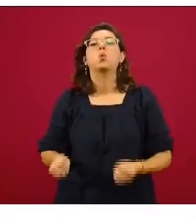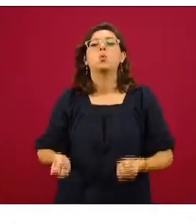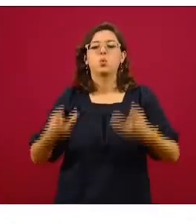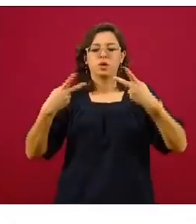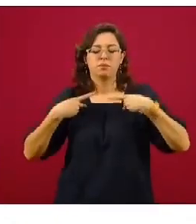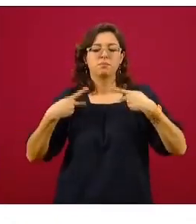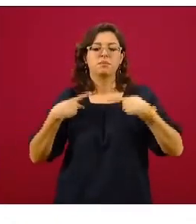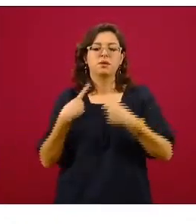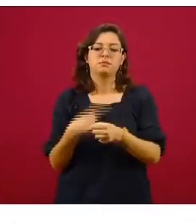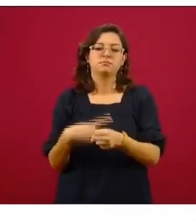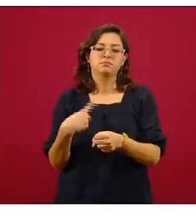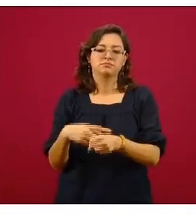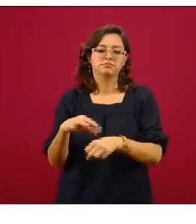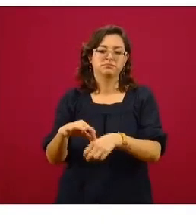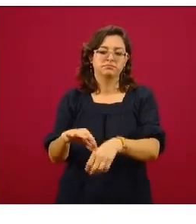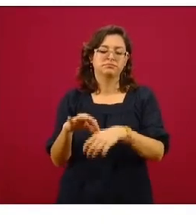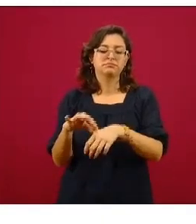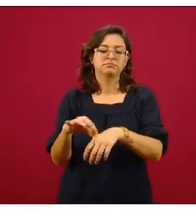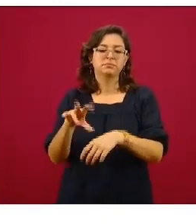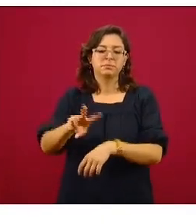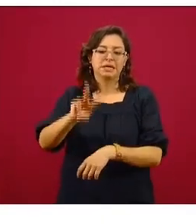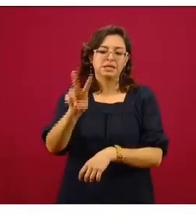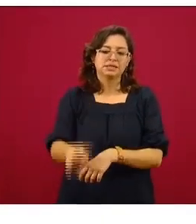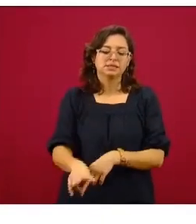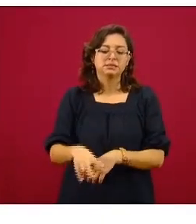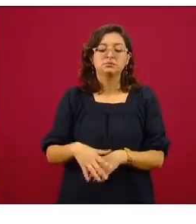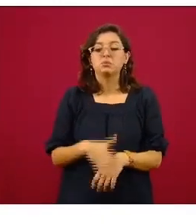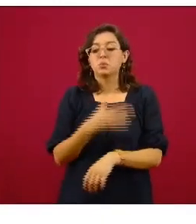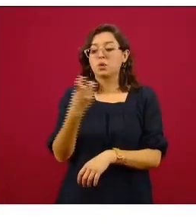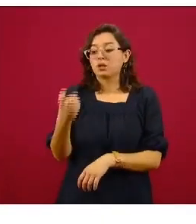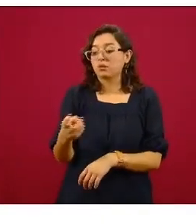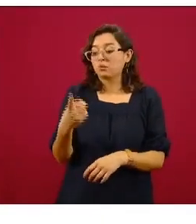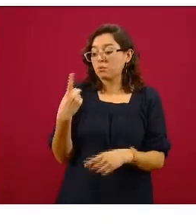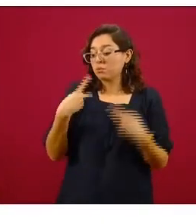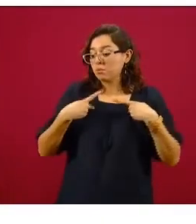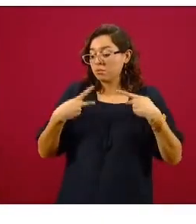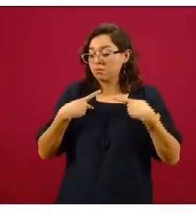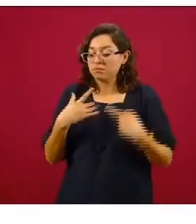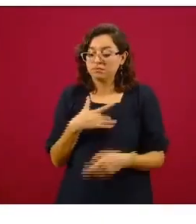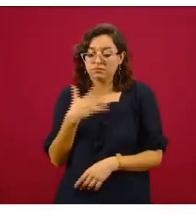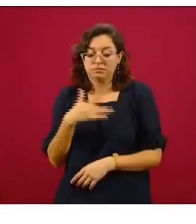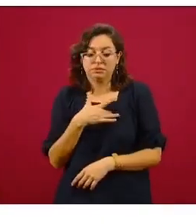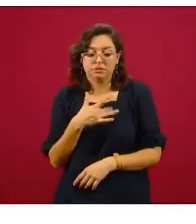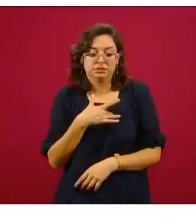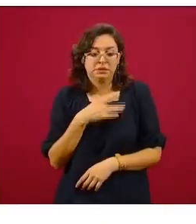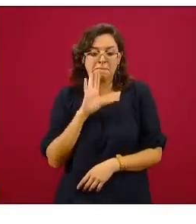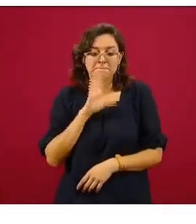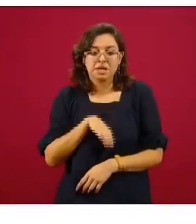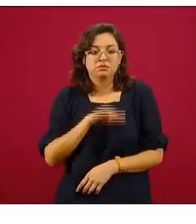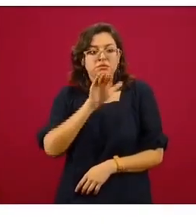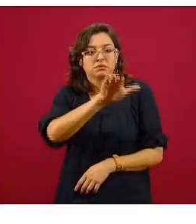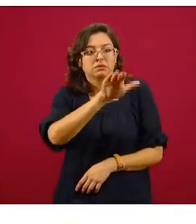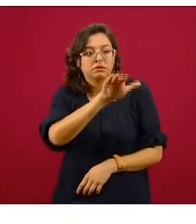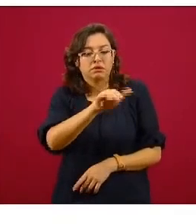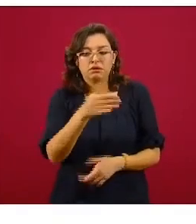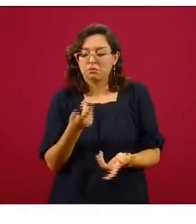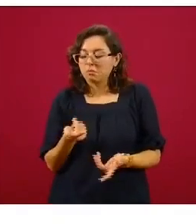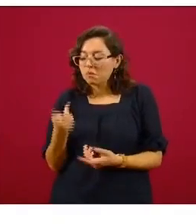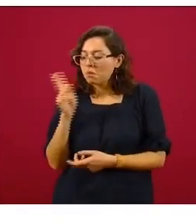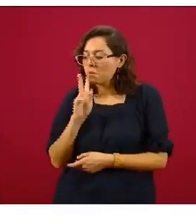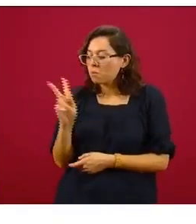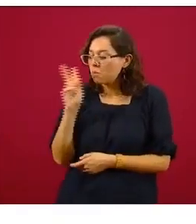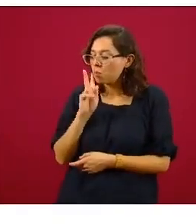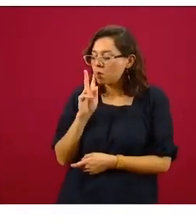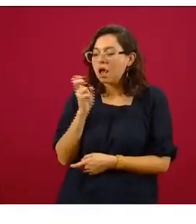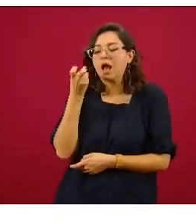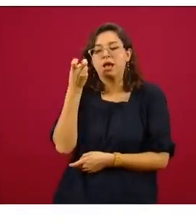personas que están enfermas en un momento determinado. Por eso cuando una persona inicia con signos y síntomas, demanda atención médica, se le toma la muestra, es